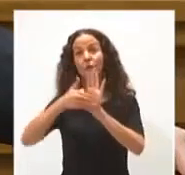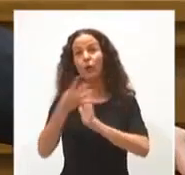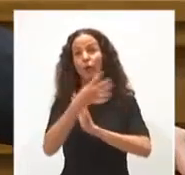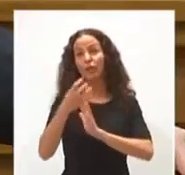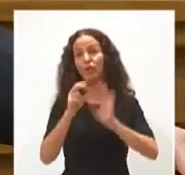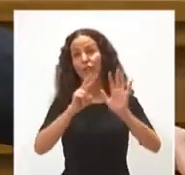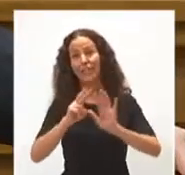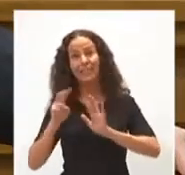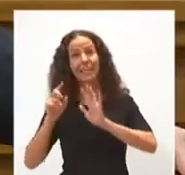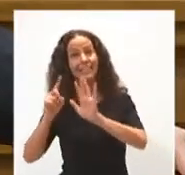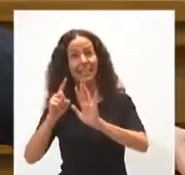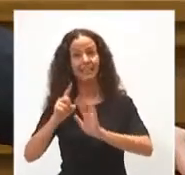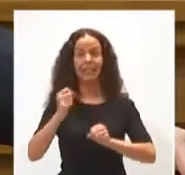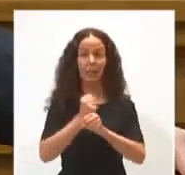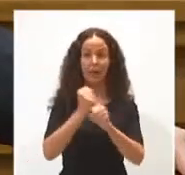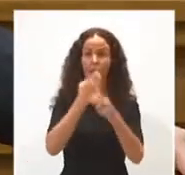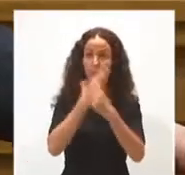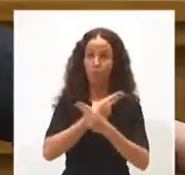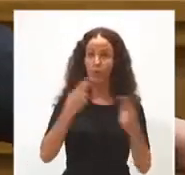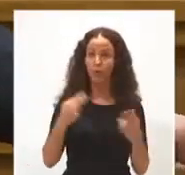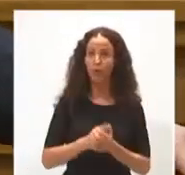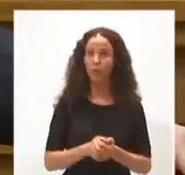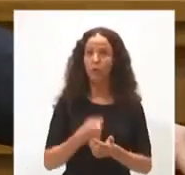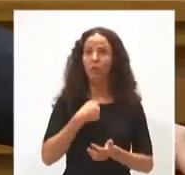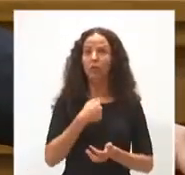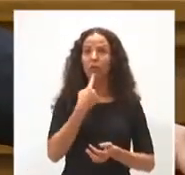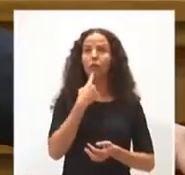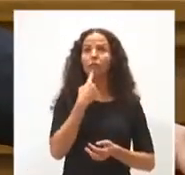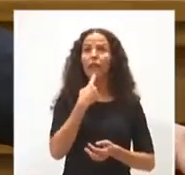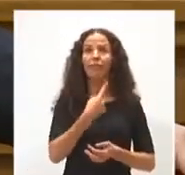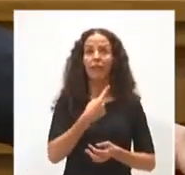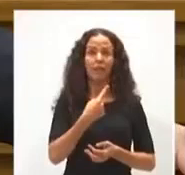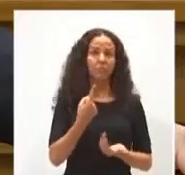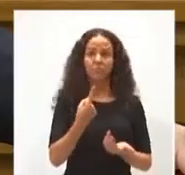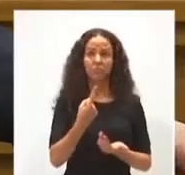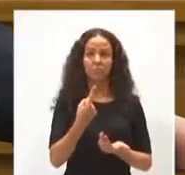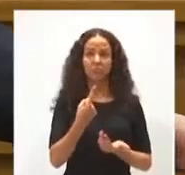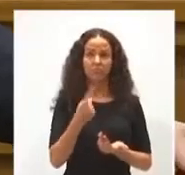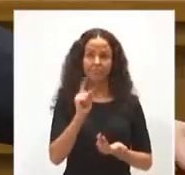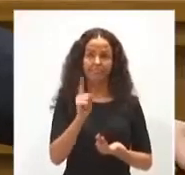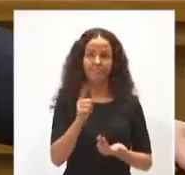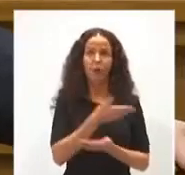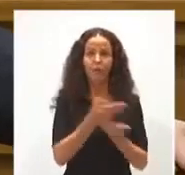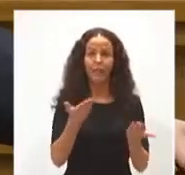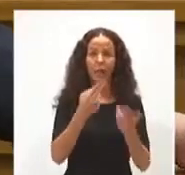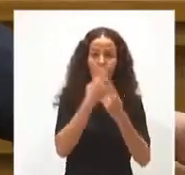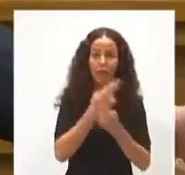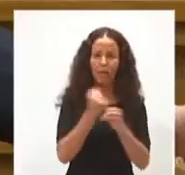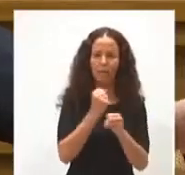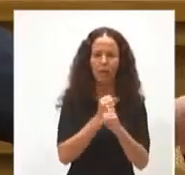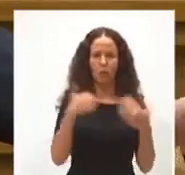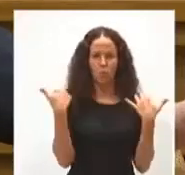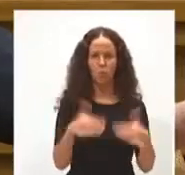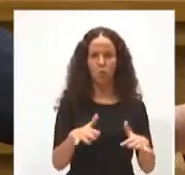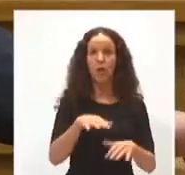empleados públicos voy a evitar decirles los que nos encontramos las ofertas públicas de empleo ha sido tremendas ya les puedo